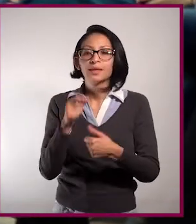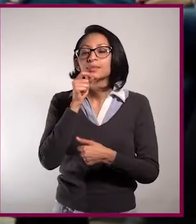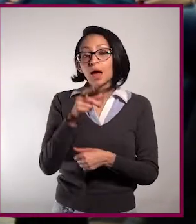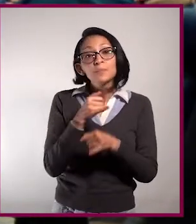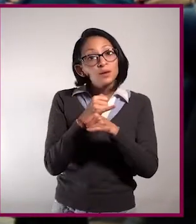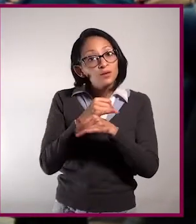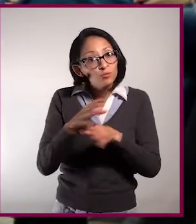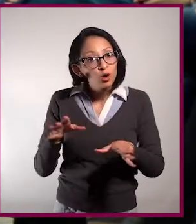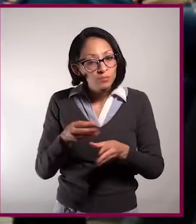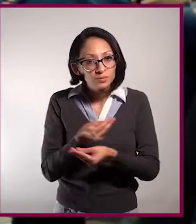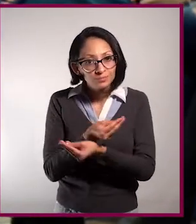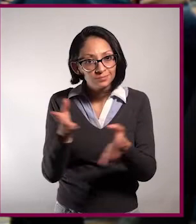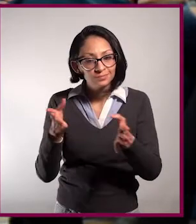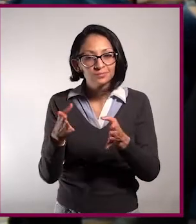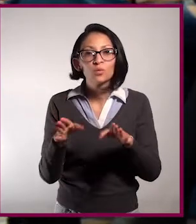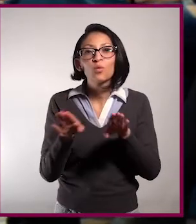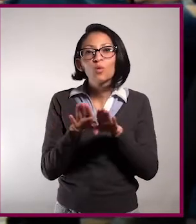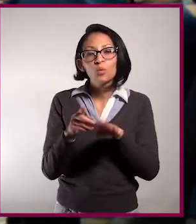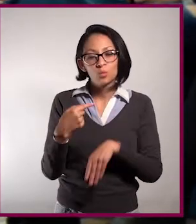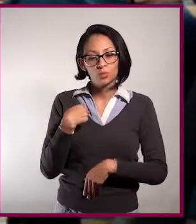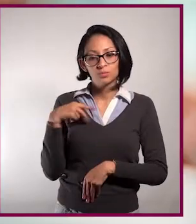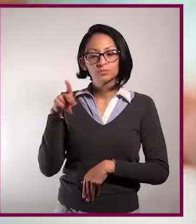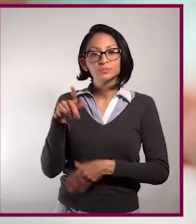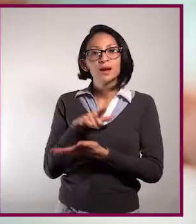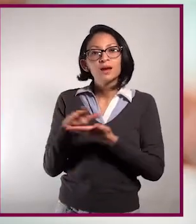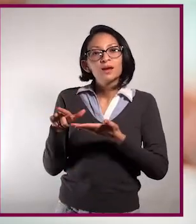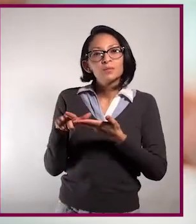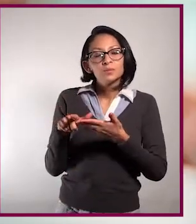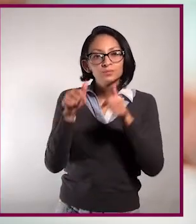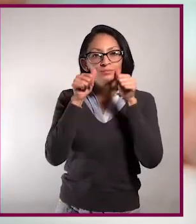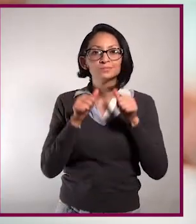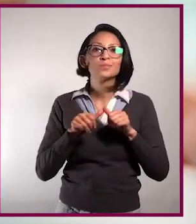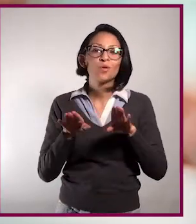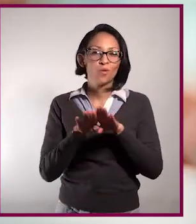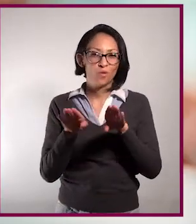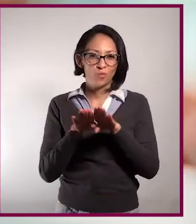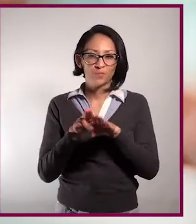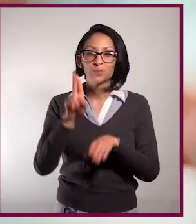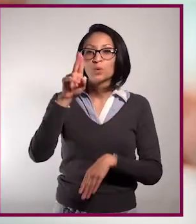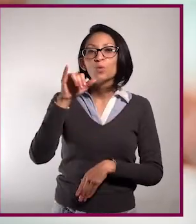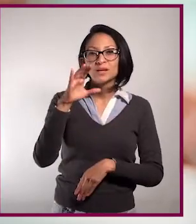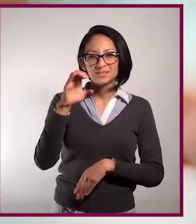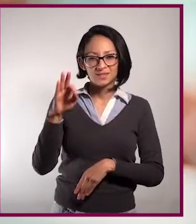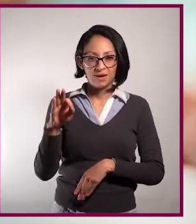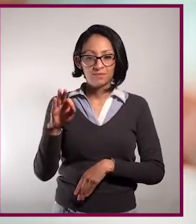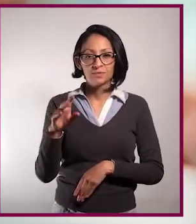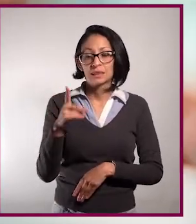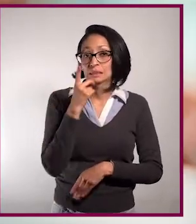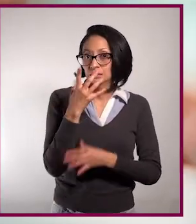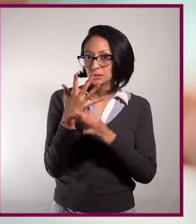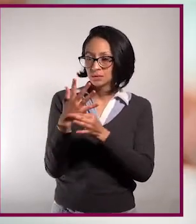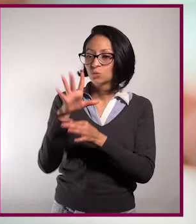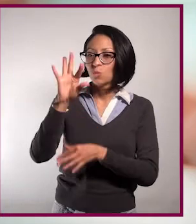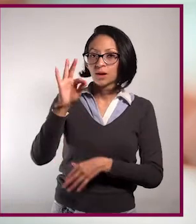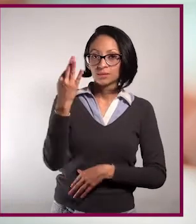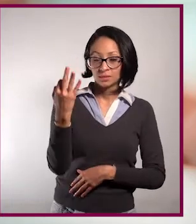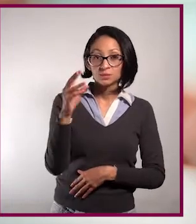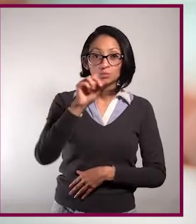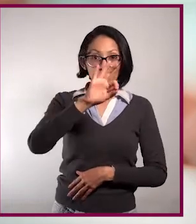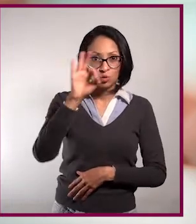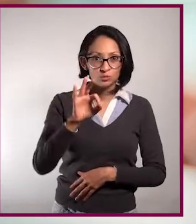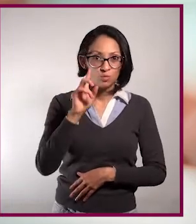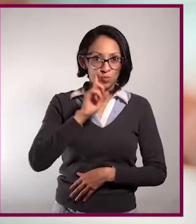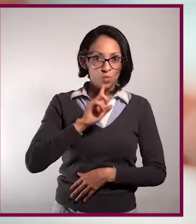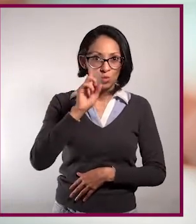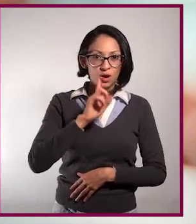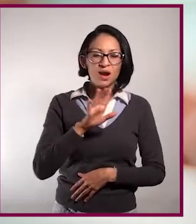Información sobre higiene menstrual. Según datos de la UNICEF, alrededor del 43% de las